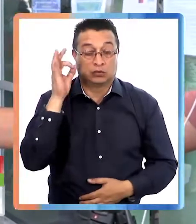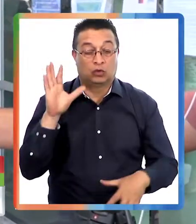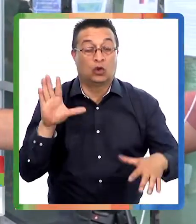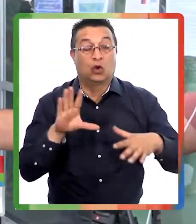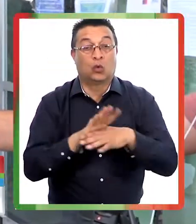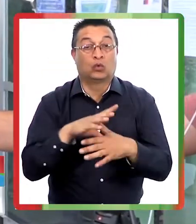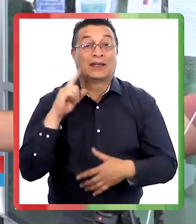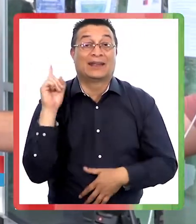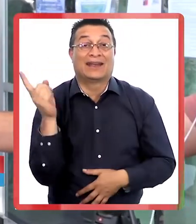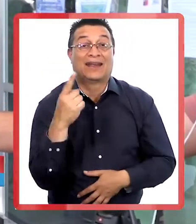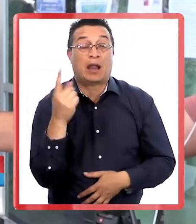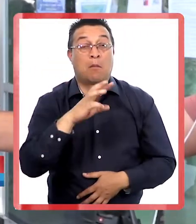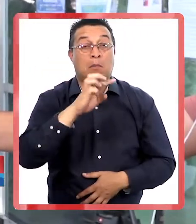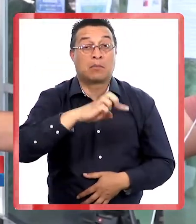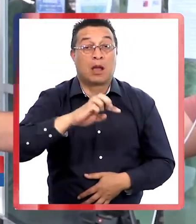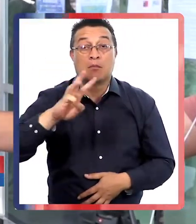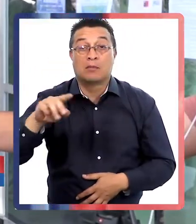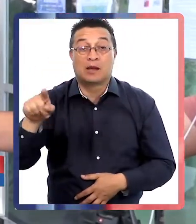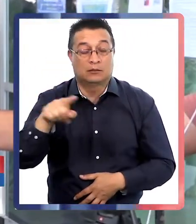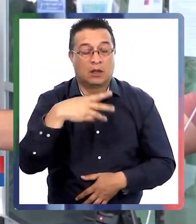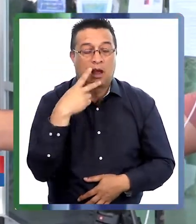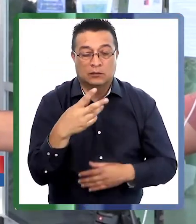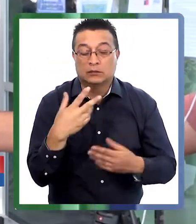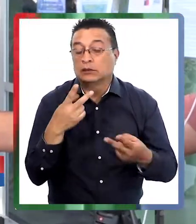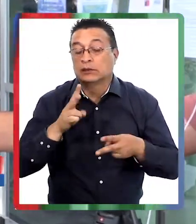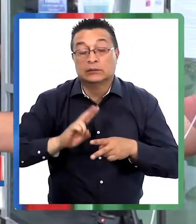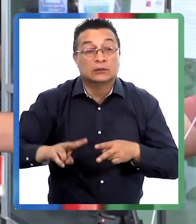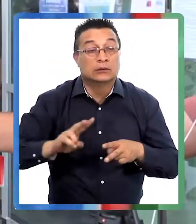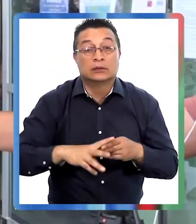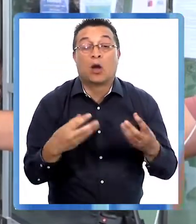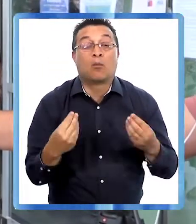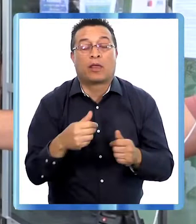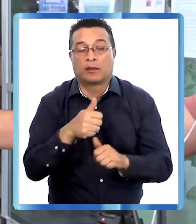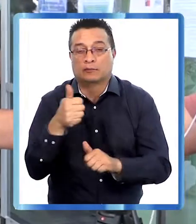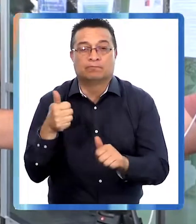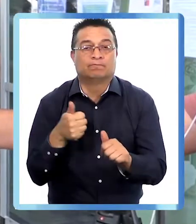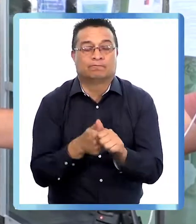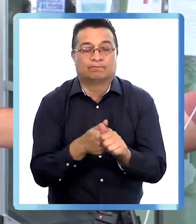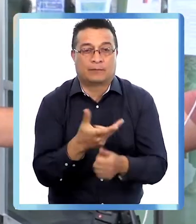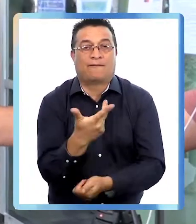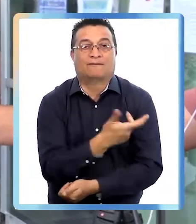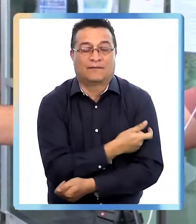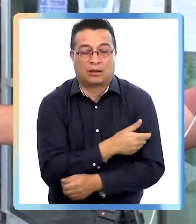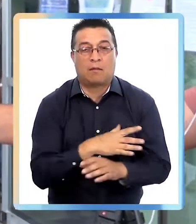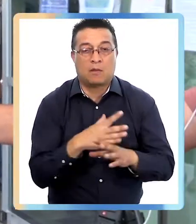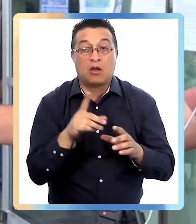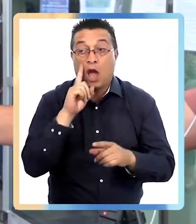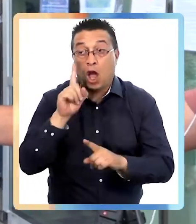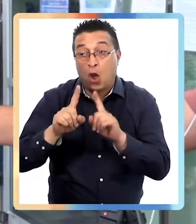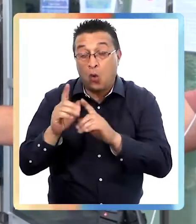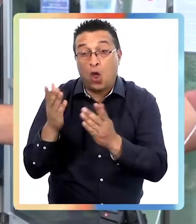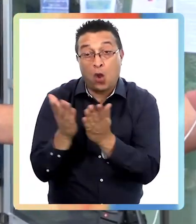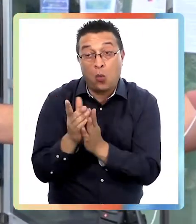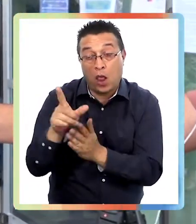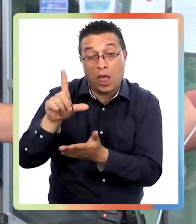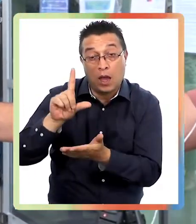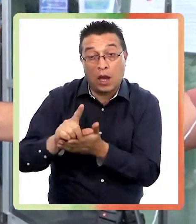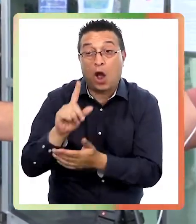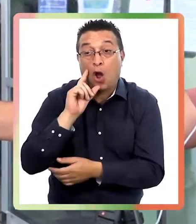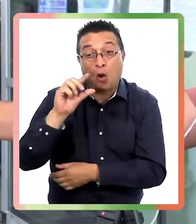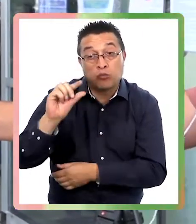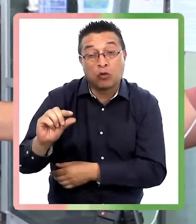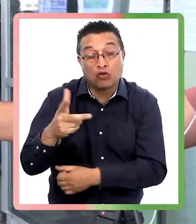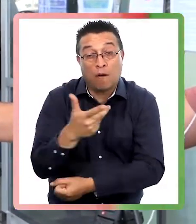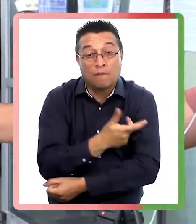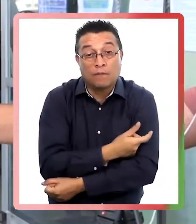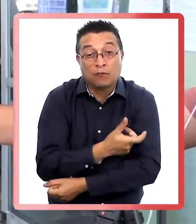de Padres y ahí vamos a revisar de qué manera podemos reforzar la vacunación. Si hay algún colegio, por ejemplo, que tiene una baja